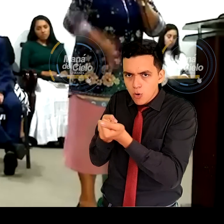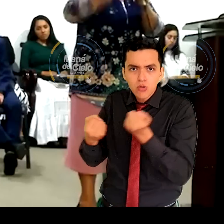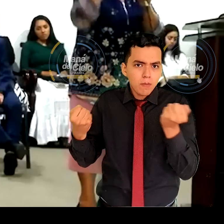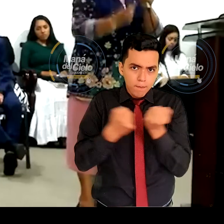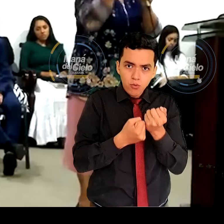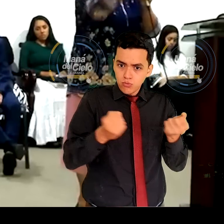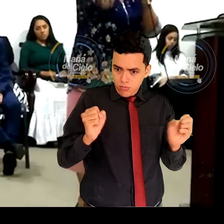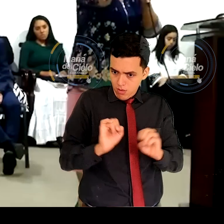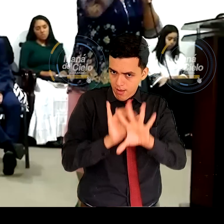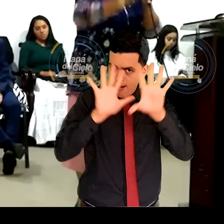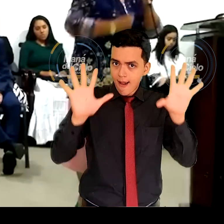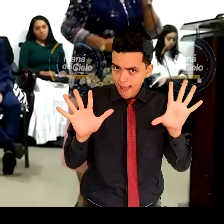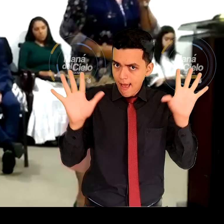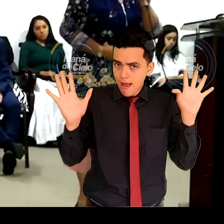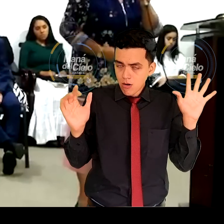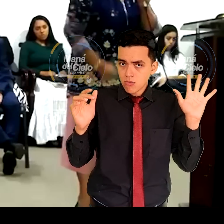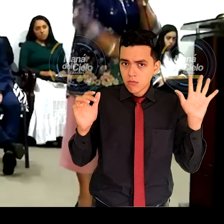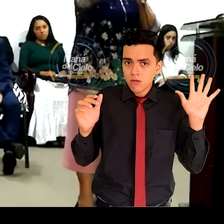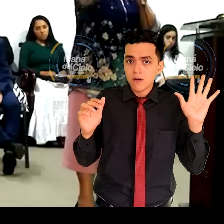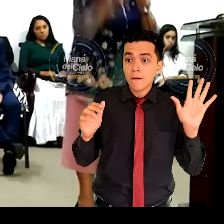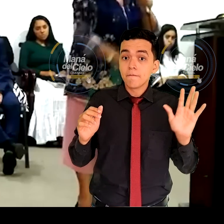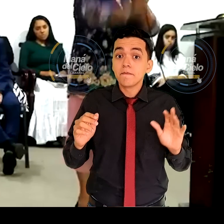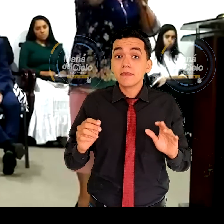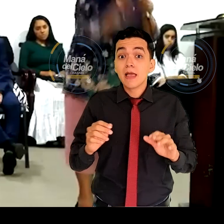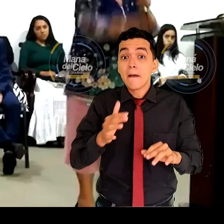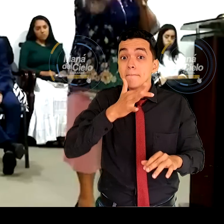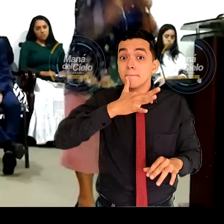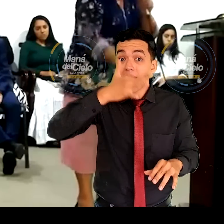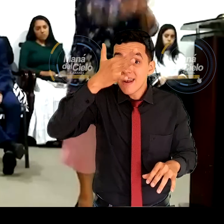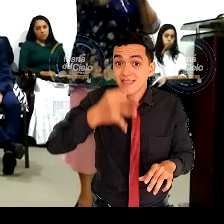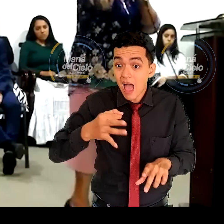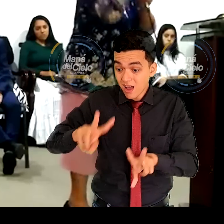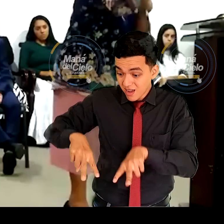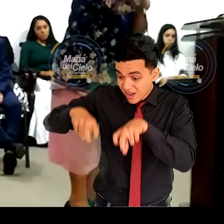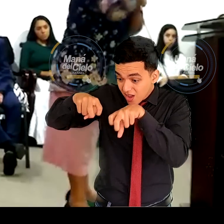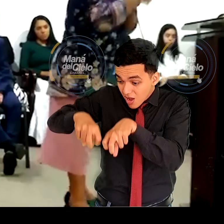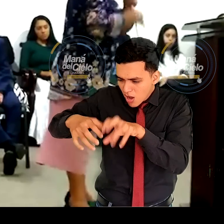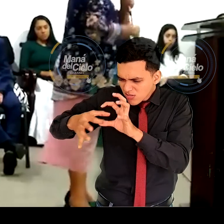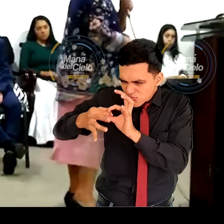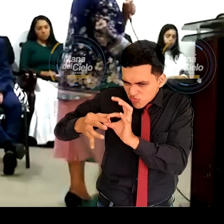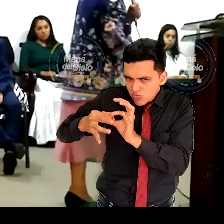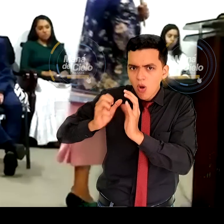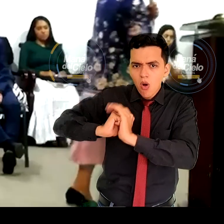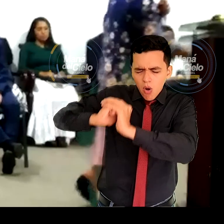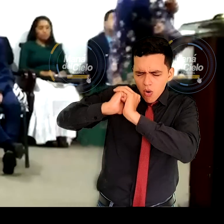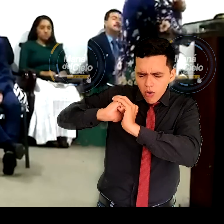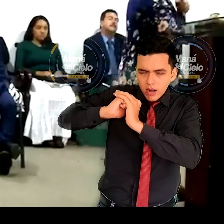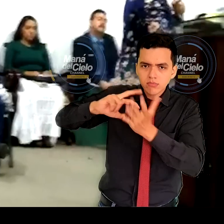humanos. Yo digo, y te lo digo por experiencia propia: la pareja que ora unida permanece unida.